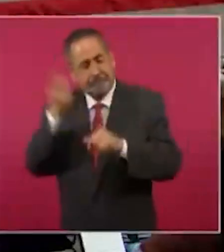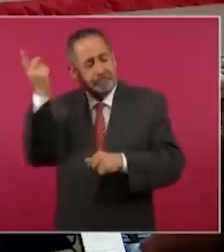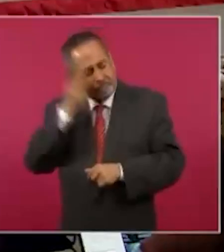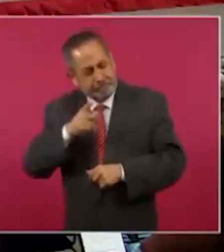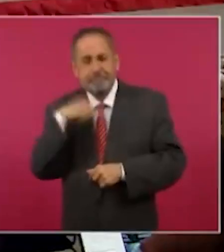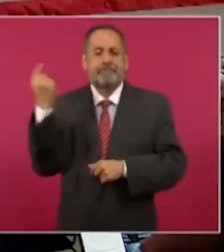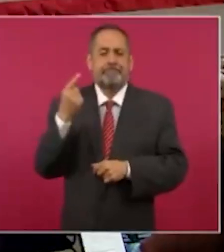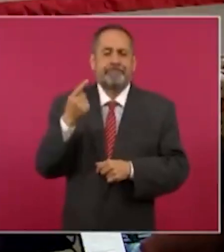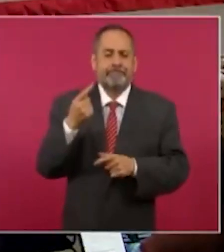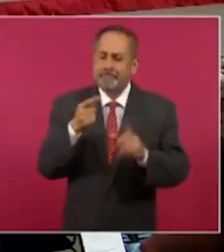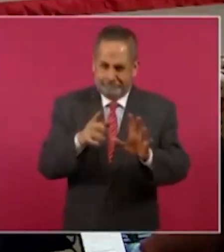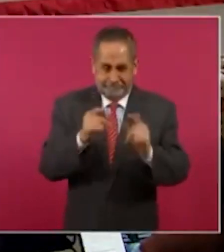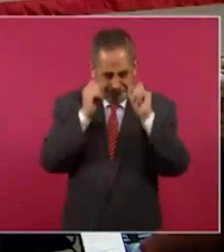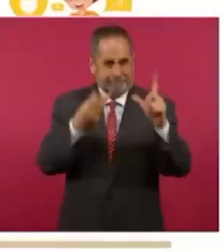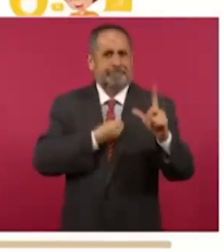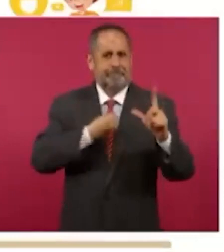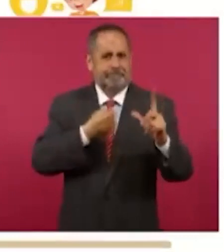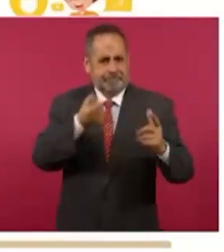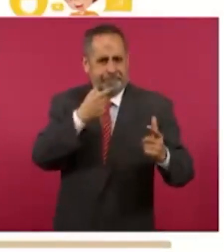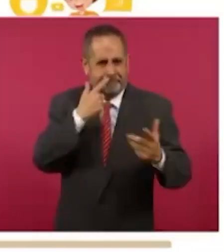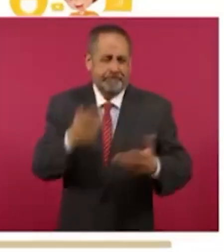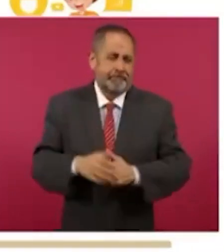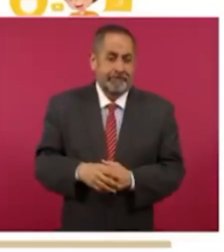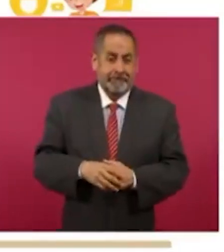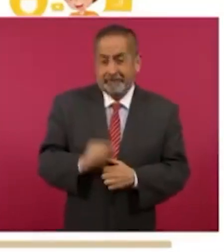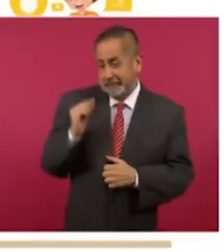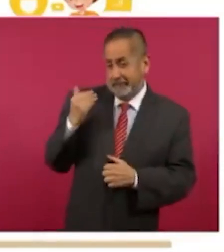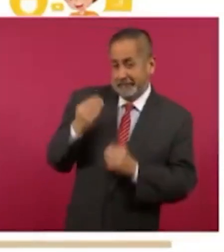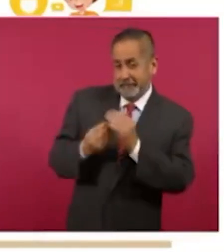somnolencia, falta de coordinación, debilidad muscular y, en algunos casos, dejar de respirar.